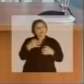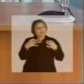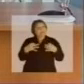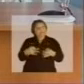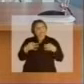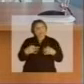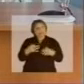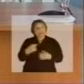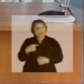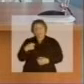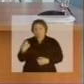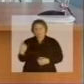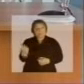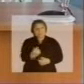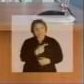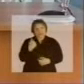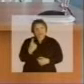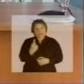muy especial para todos nosotros,